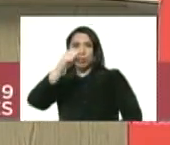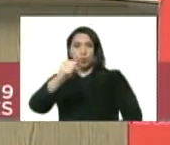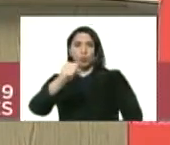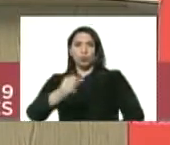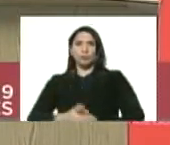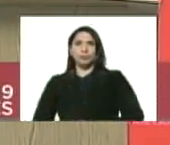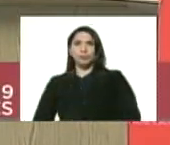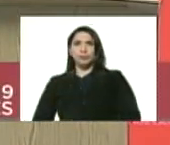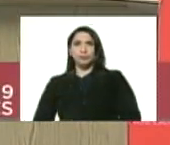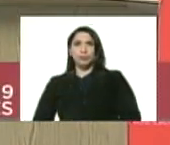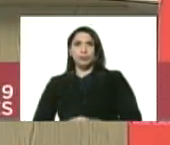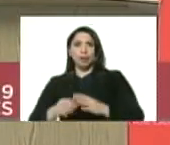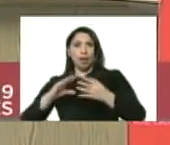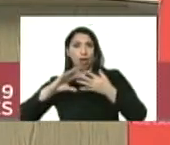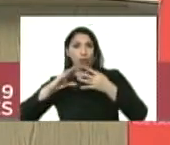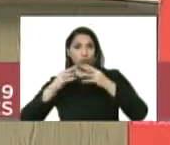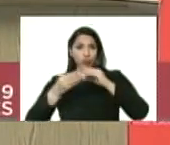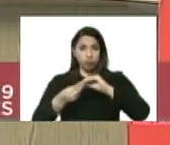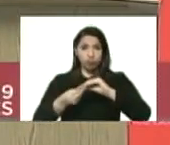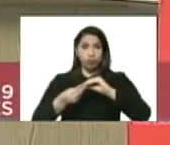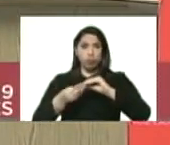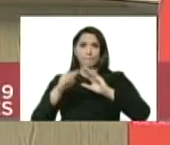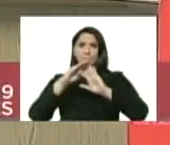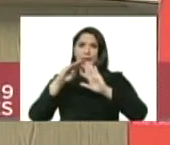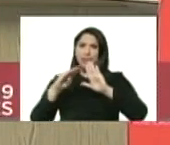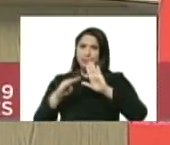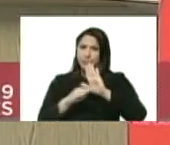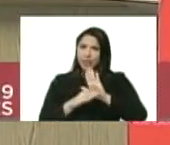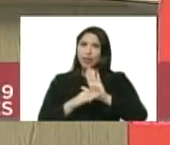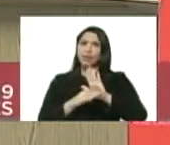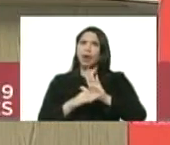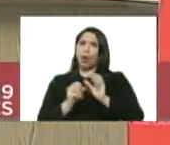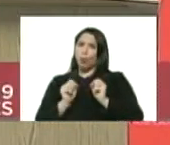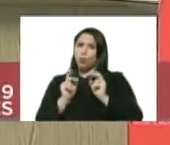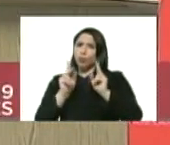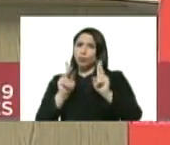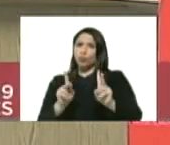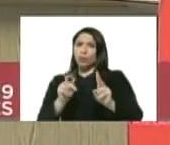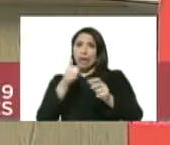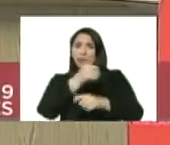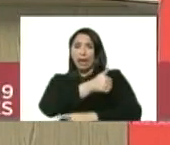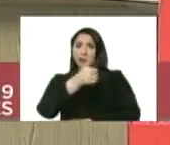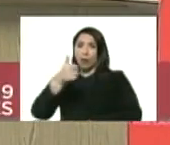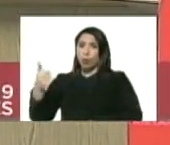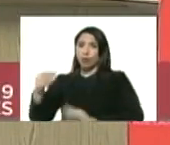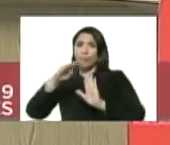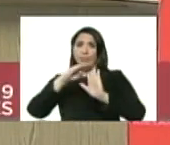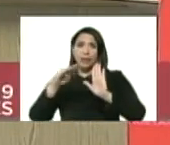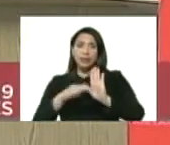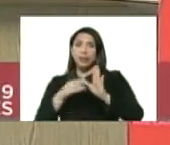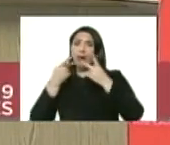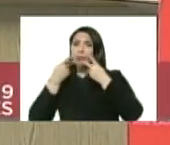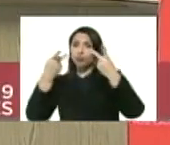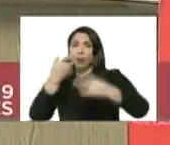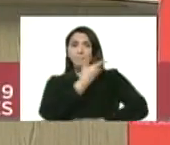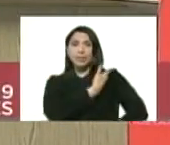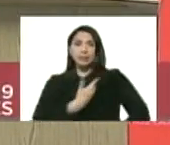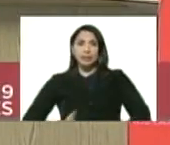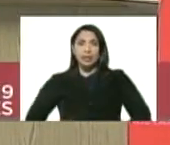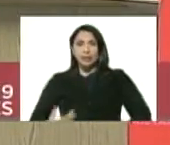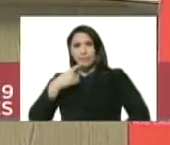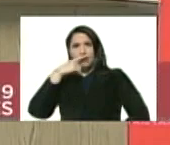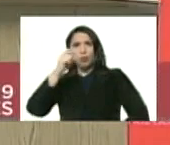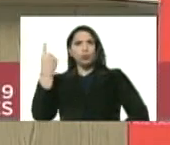adoptó medidas oportunas. Pero cada una de las medidas anunciadas por el presidente Nicolás Maduro han tenido